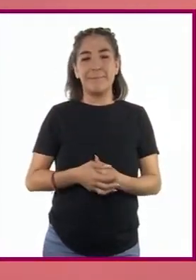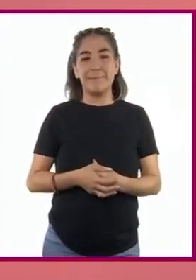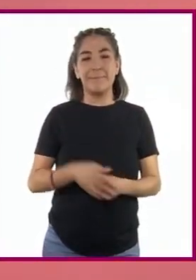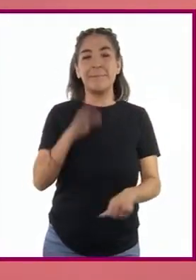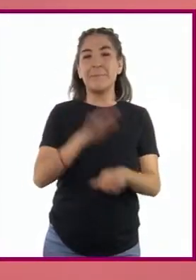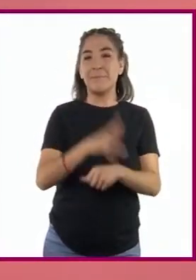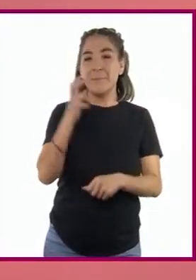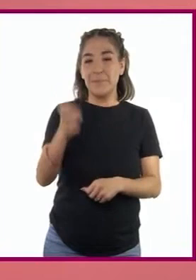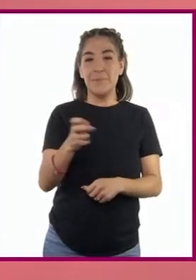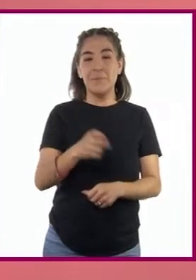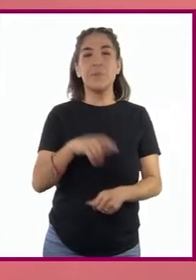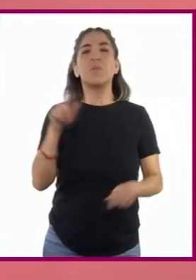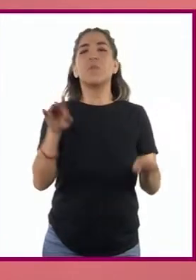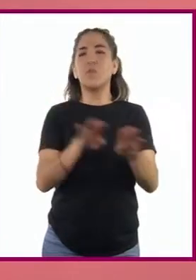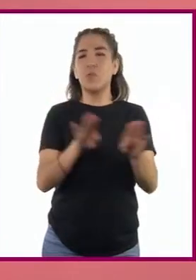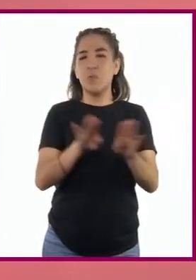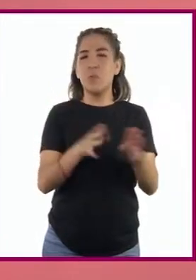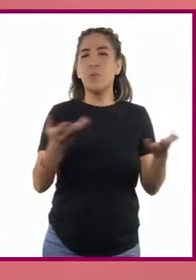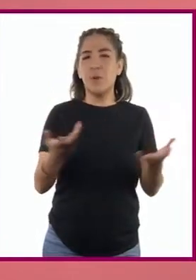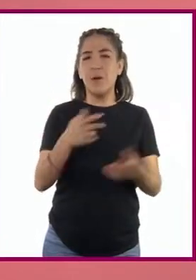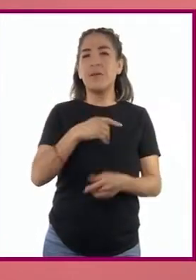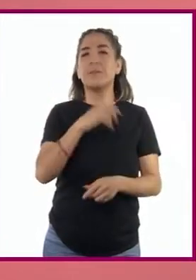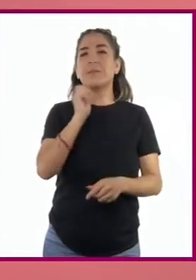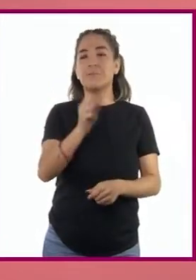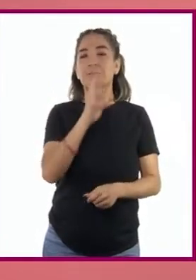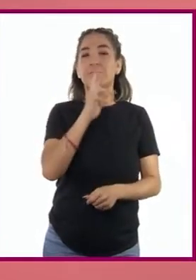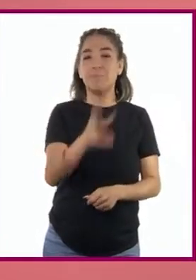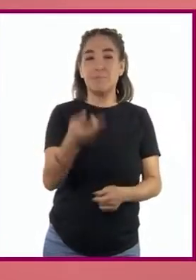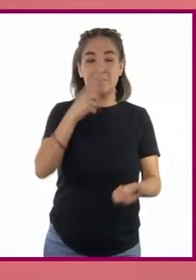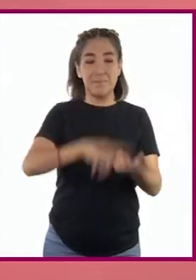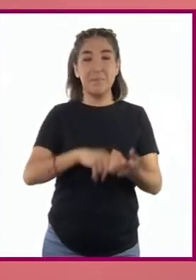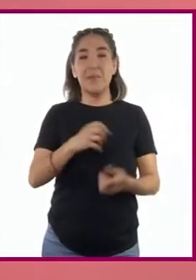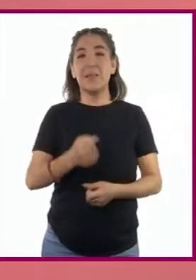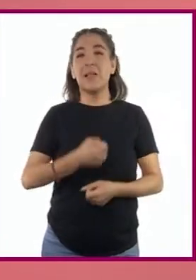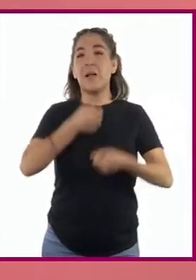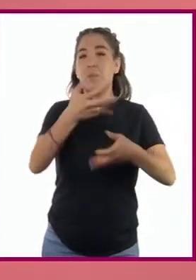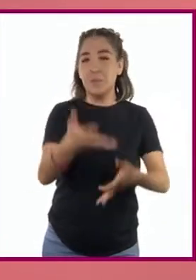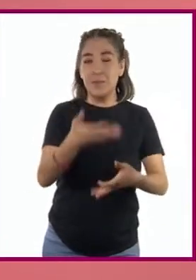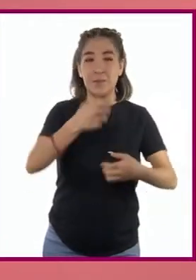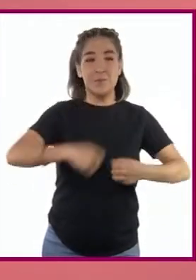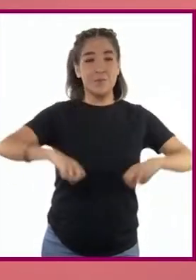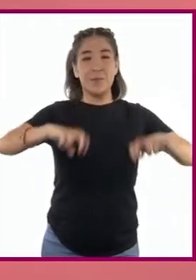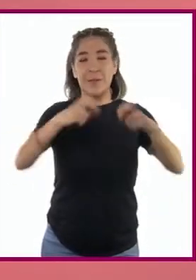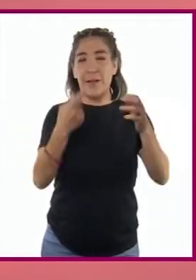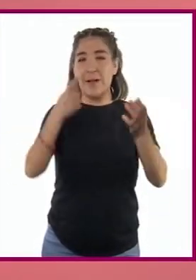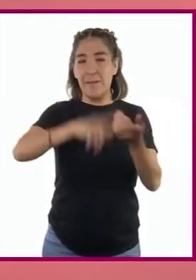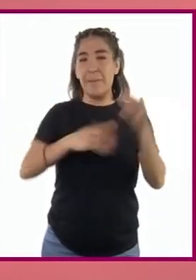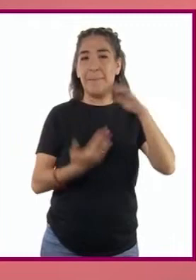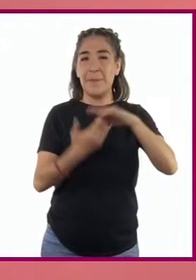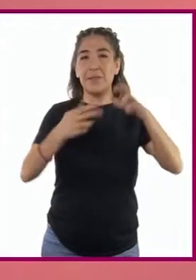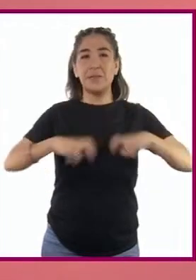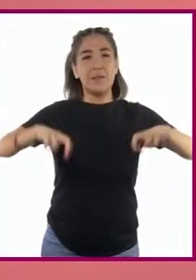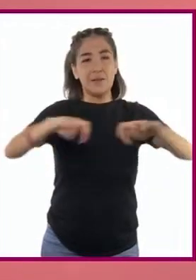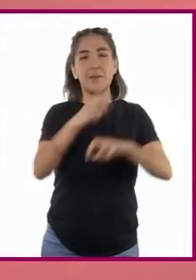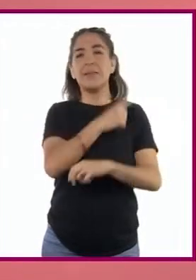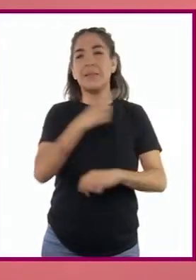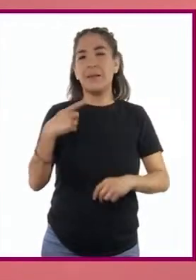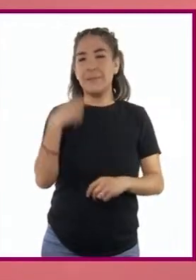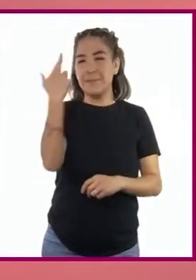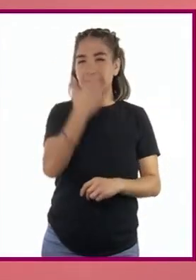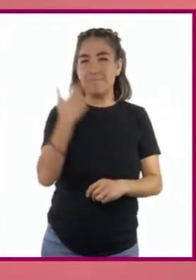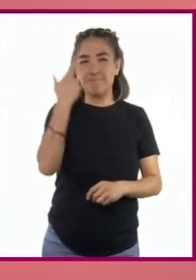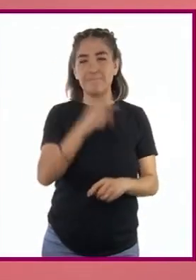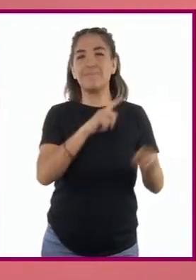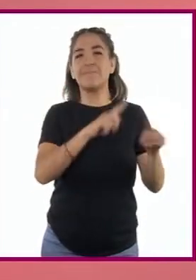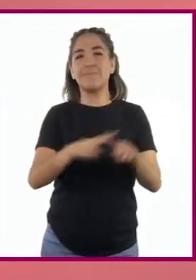para determinar cómo se ajustan las expresiones en una mesa redonda, nos daremos a la tarea de ir analizando